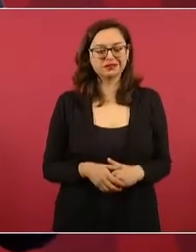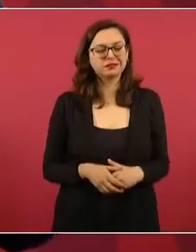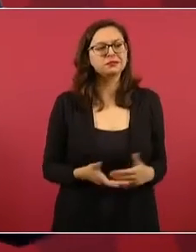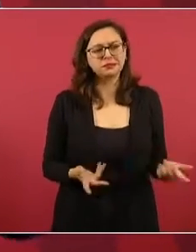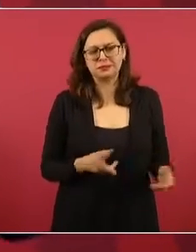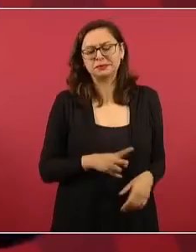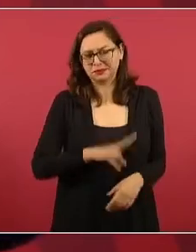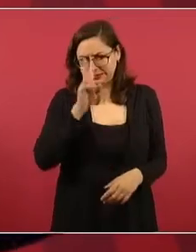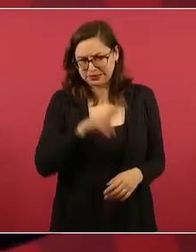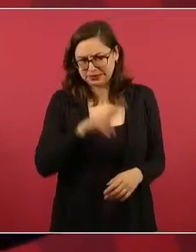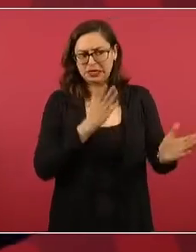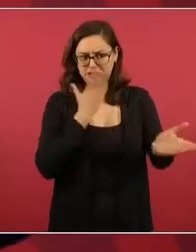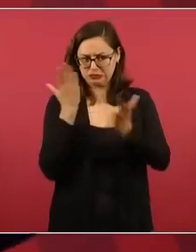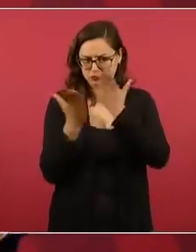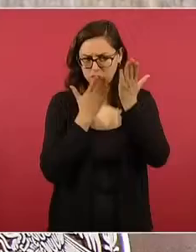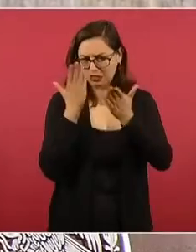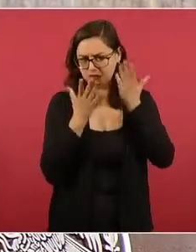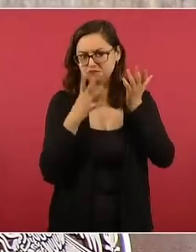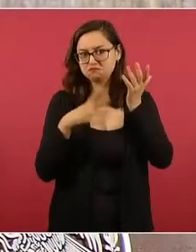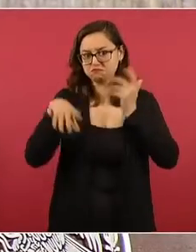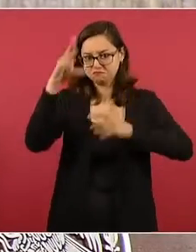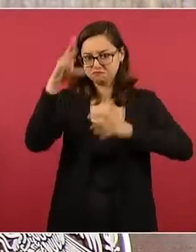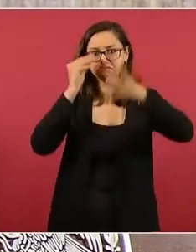son importantes,